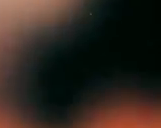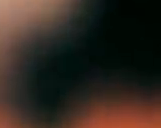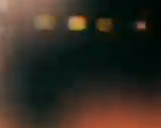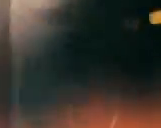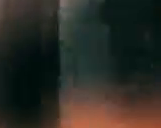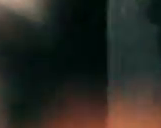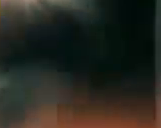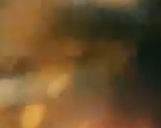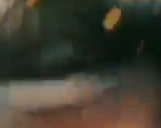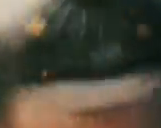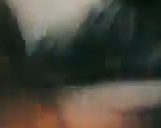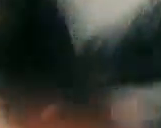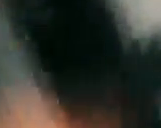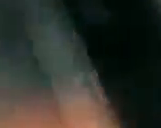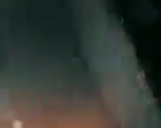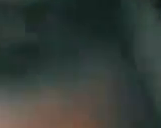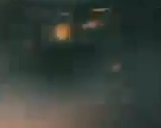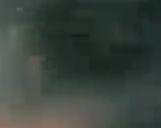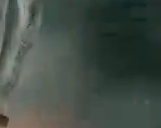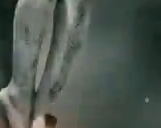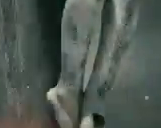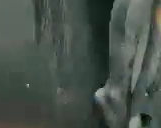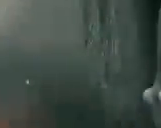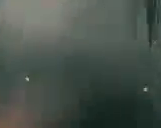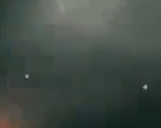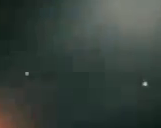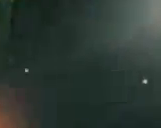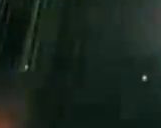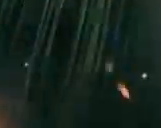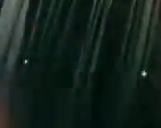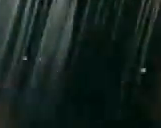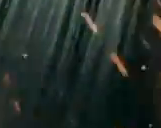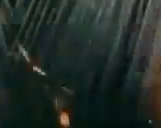Yo te amo, eres espíritu y verdad.